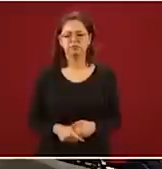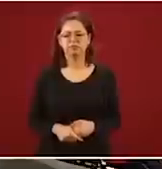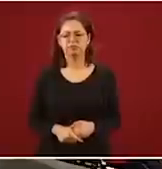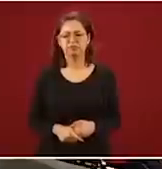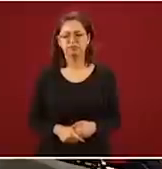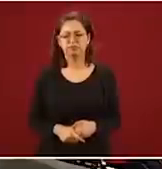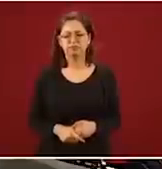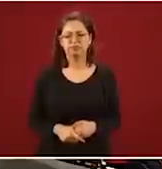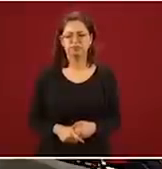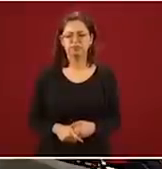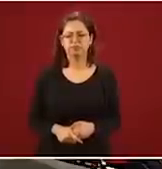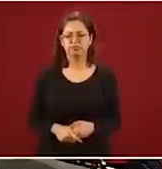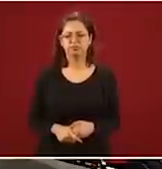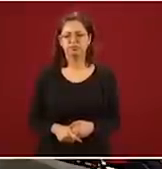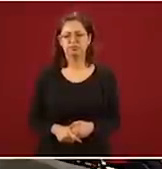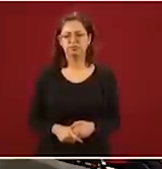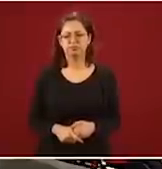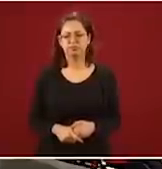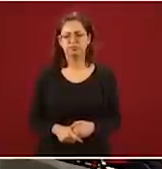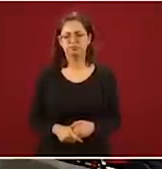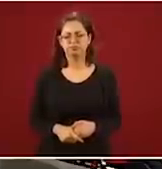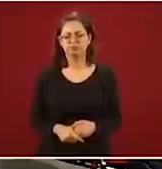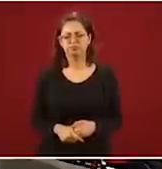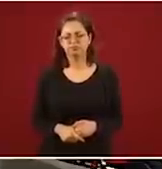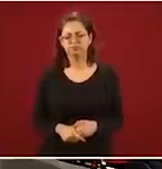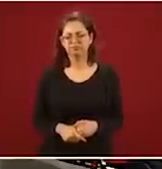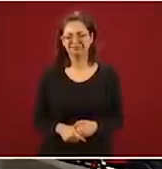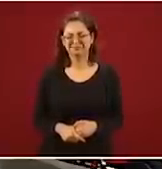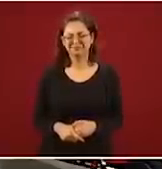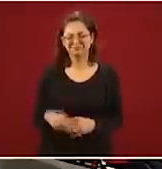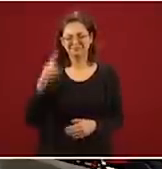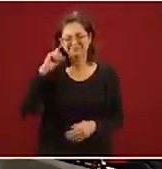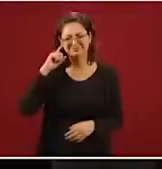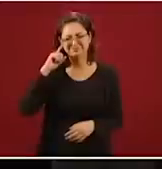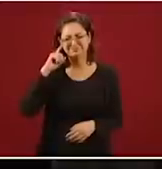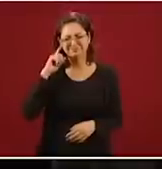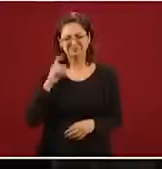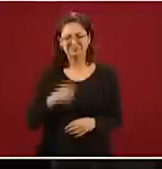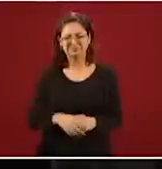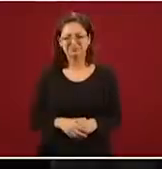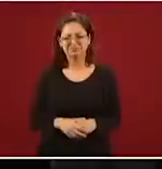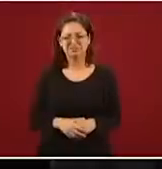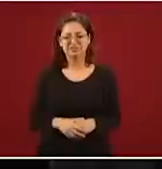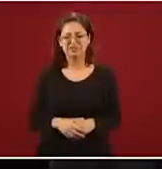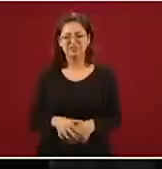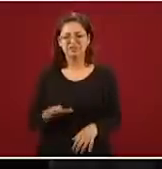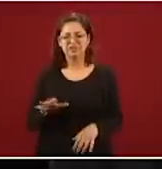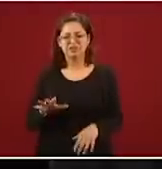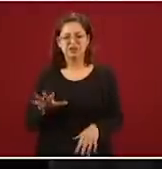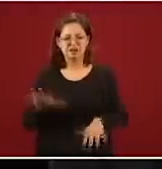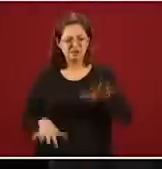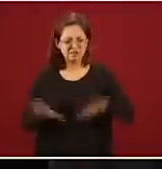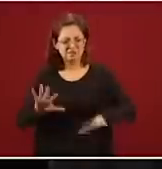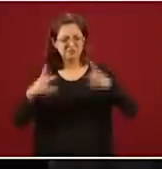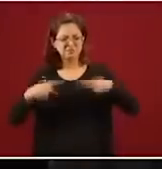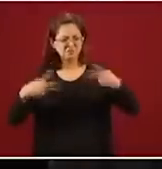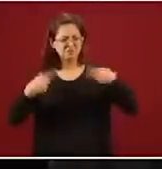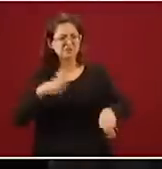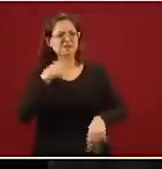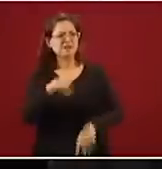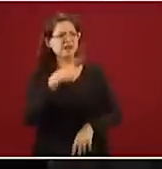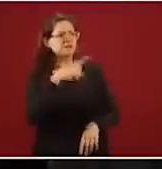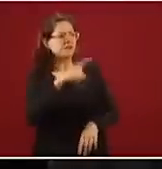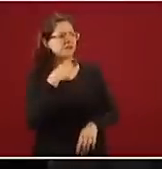necesidad. Y son, claro, muy altos luego los casos y a veces hay mucha queja de la gente que no hay. Sí. También está incluido